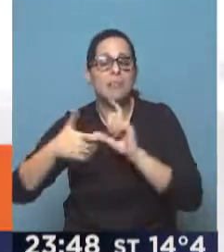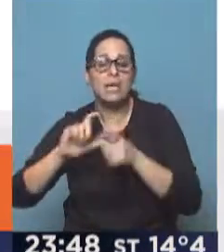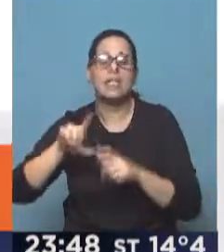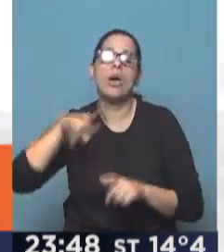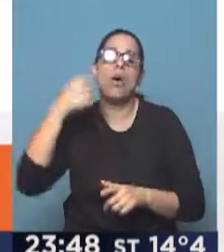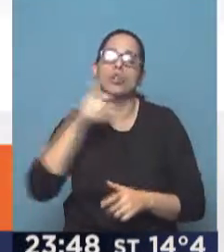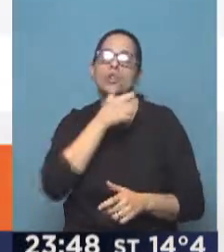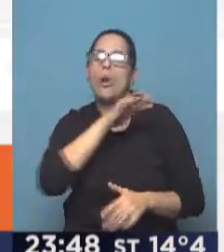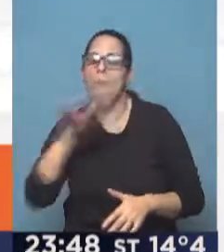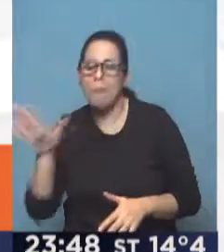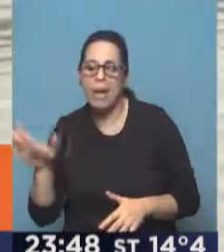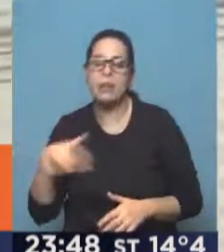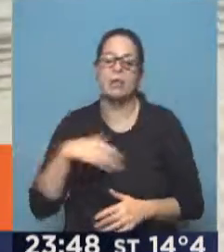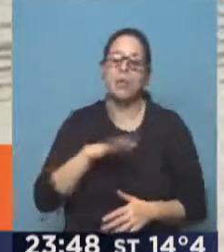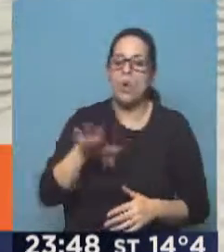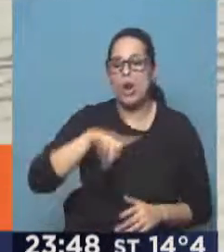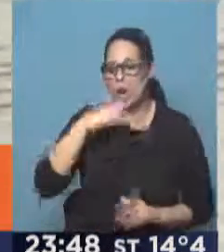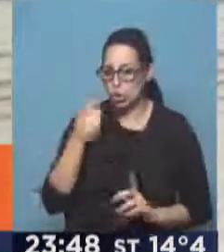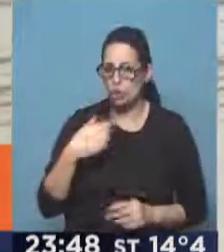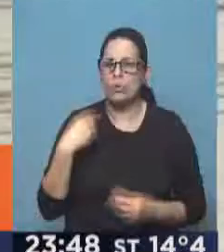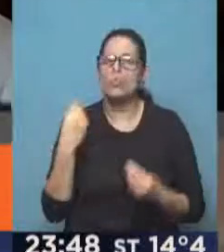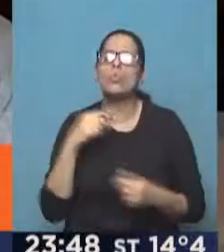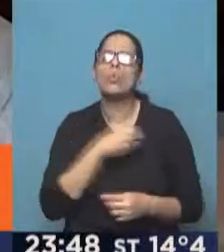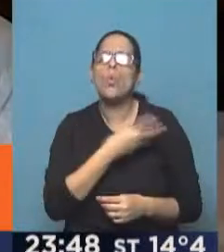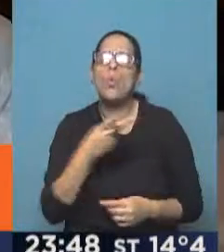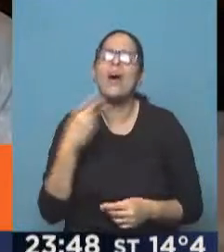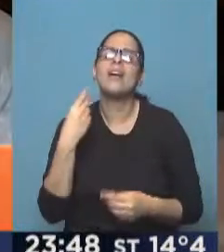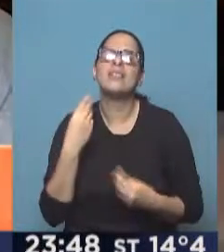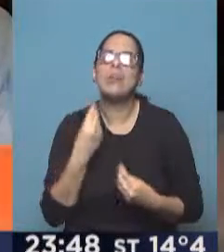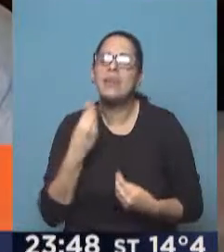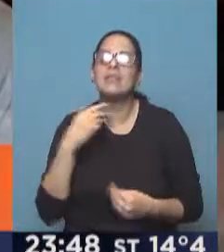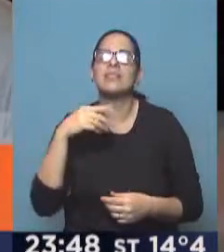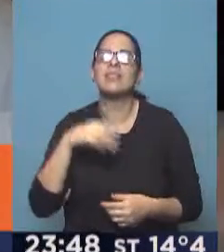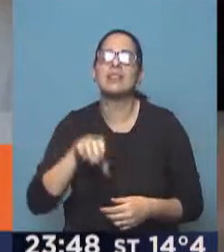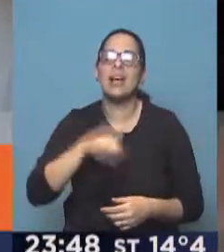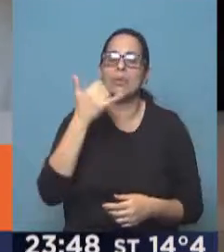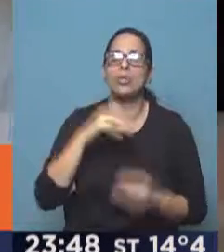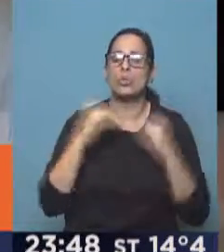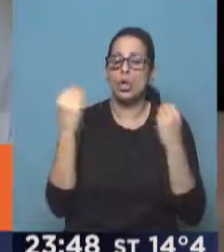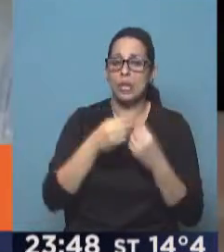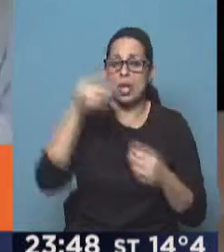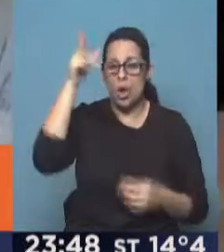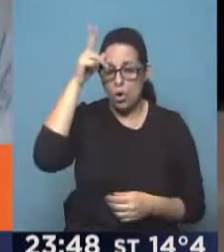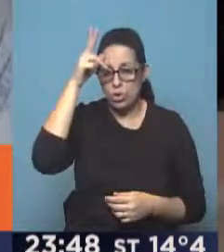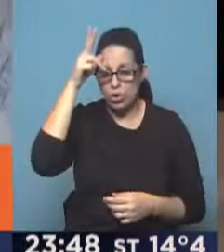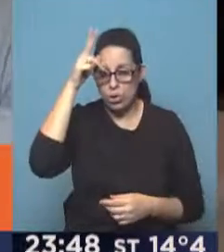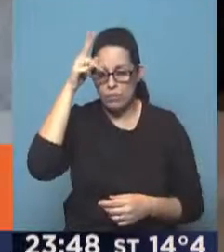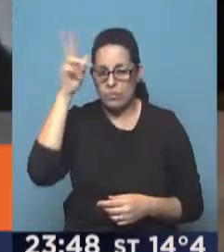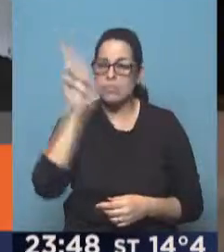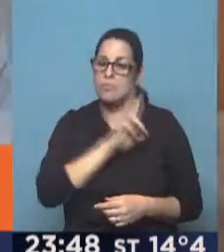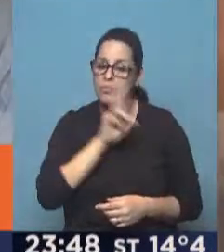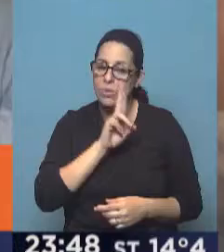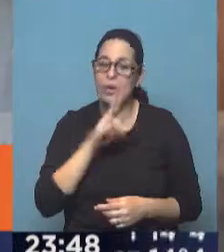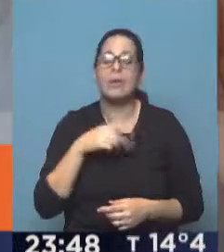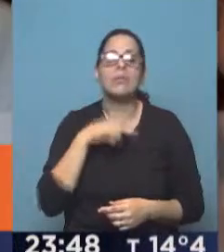otros lugares, ¿no? ¿Cuántas veces fuiste campeona o sos campeón? Yo quedé 8 en total en categoría damas. ¿Lele? ¿Y